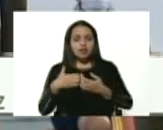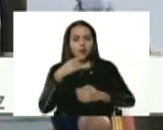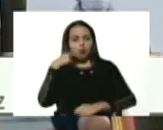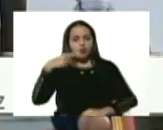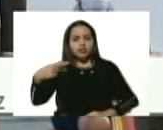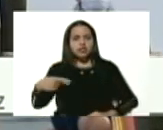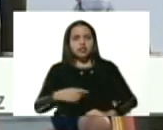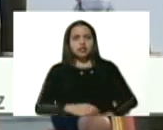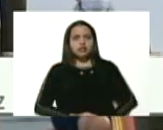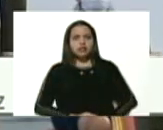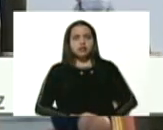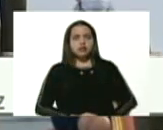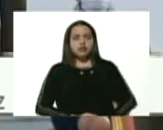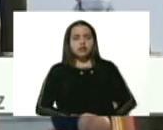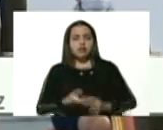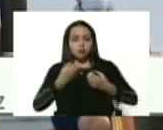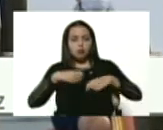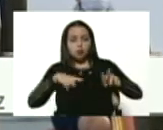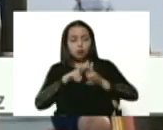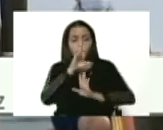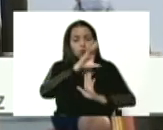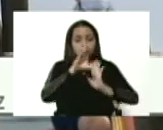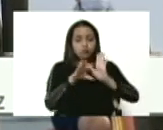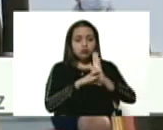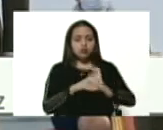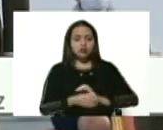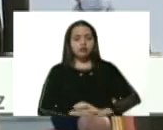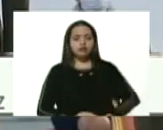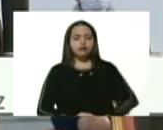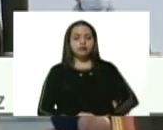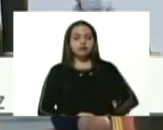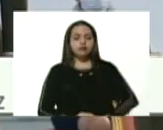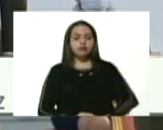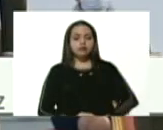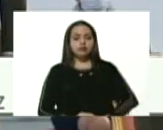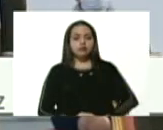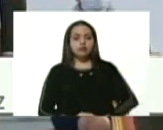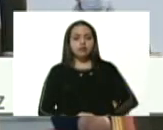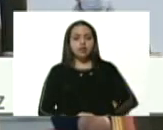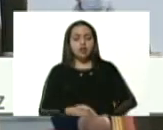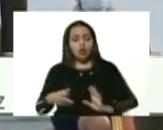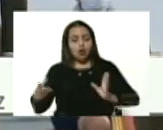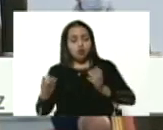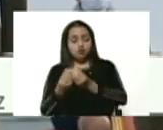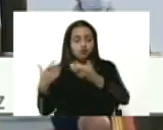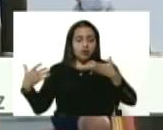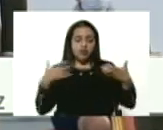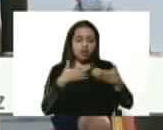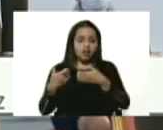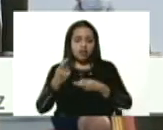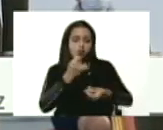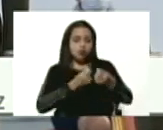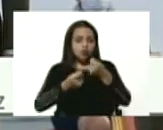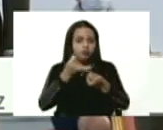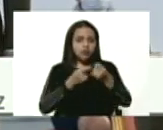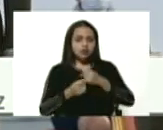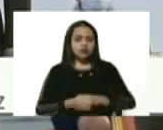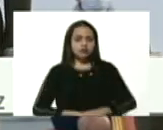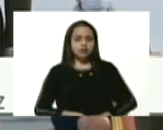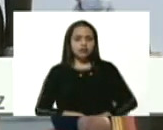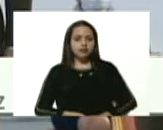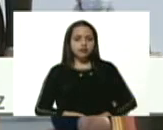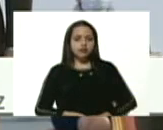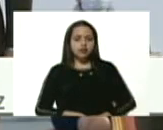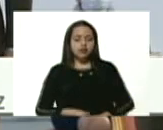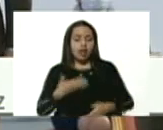políticas, morales, constitucionales. Al lado de la batalla económica contra las